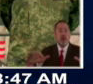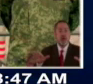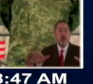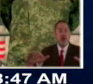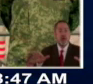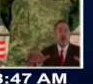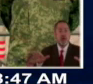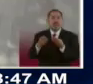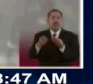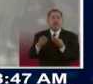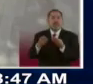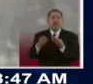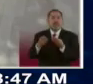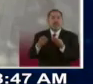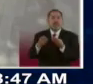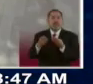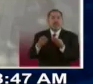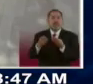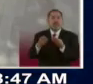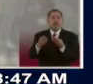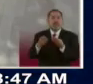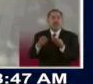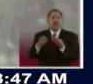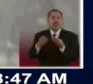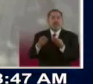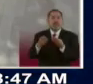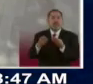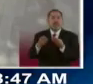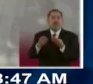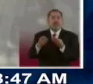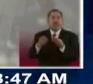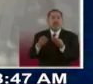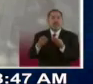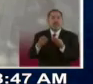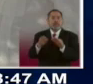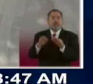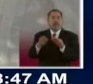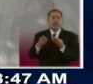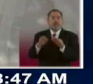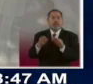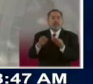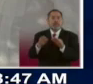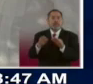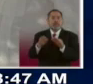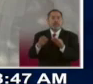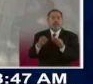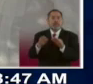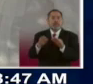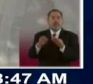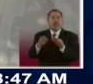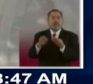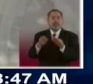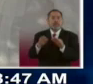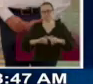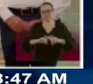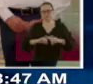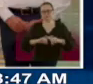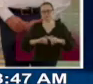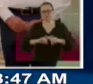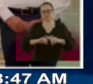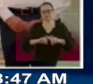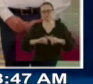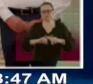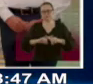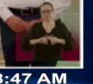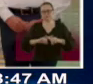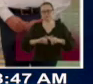hasta 40 años, trabajé del 77 al 82 en comunidades indígenas, sé de lo que se trata, no es una cosa ajena,